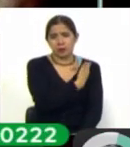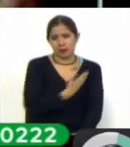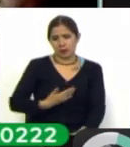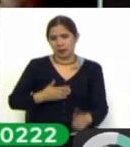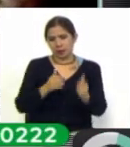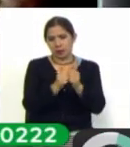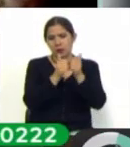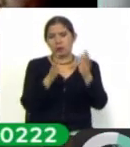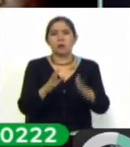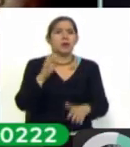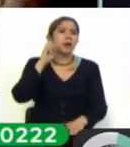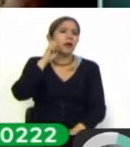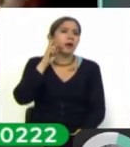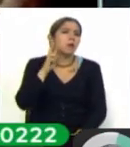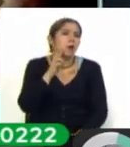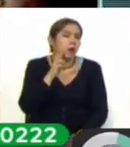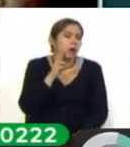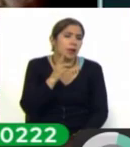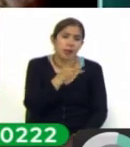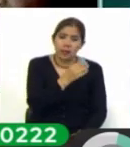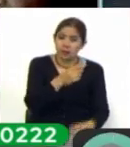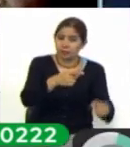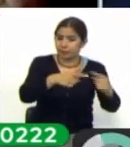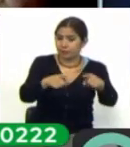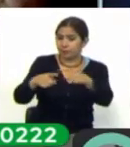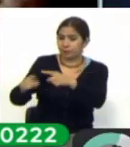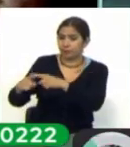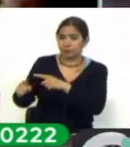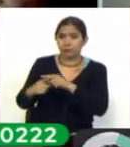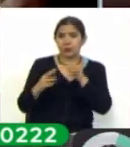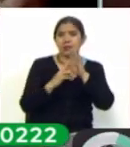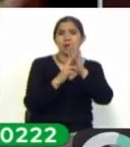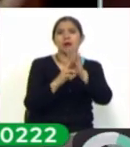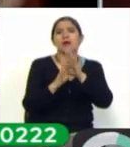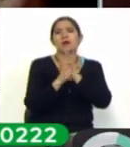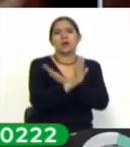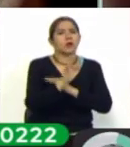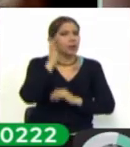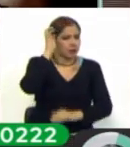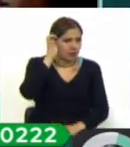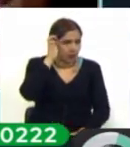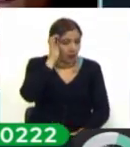compañero Evo Morales, y todos los representantes de su Estado y gobierno.